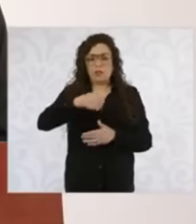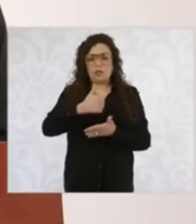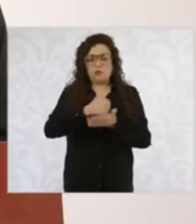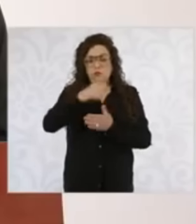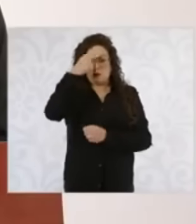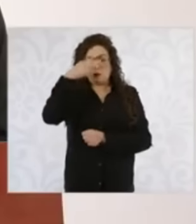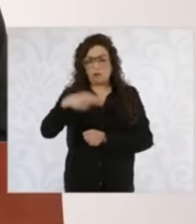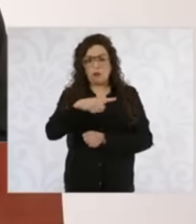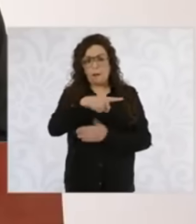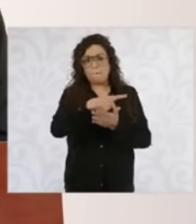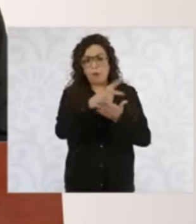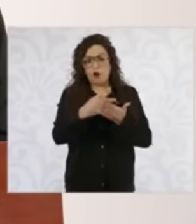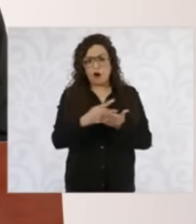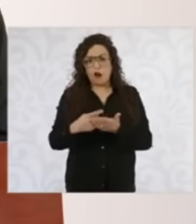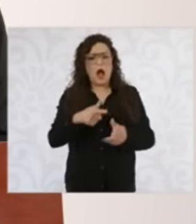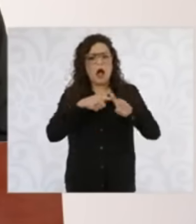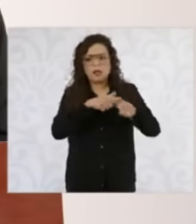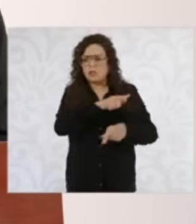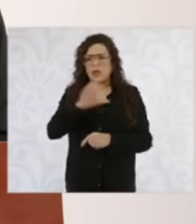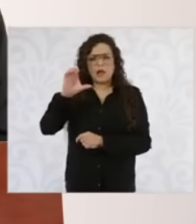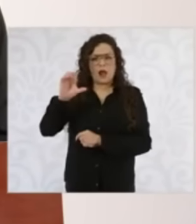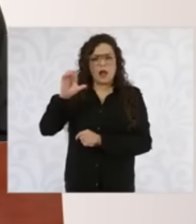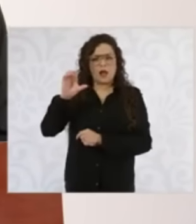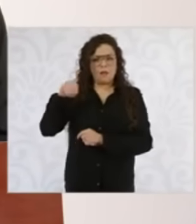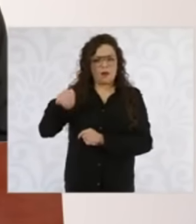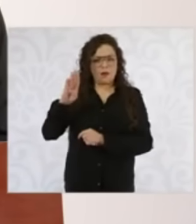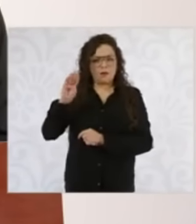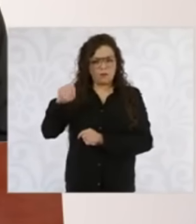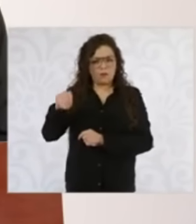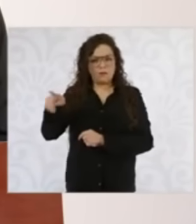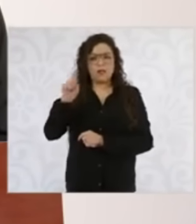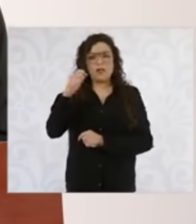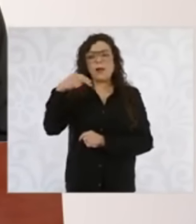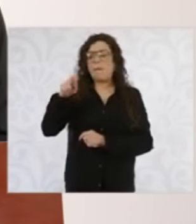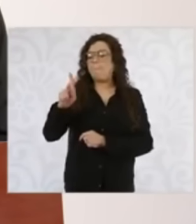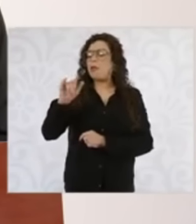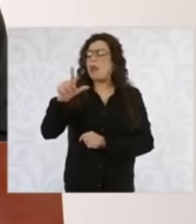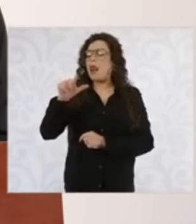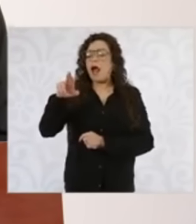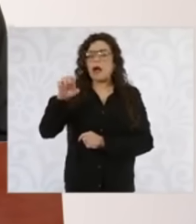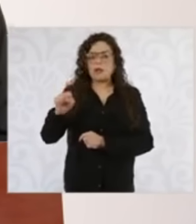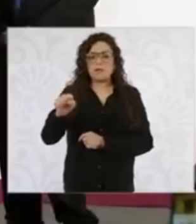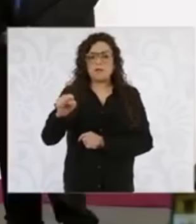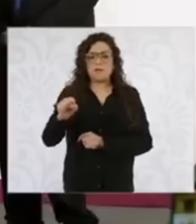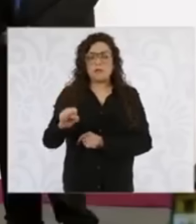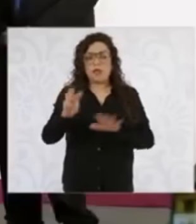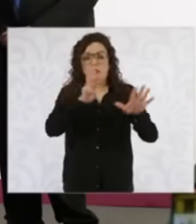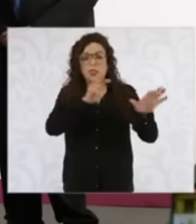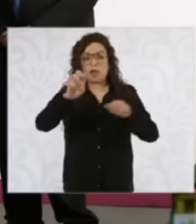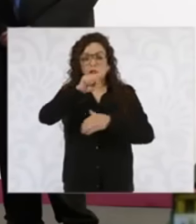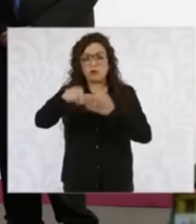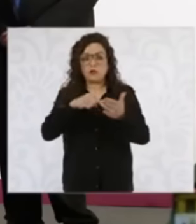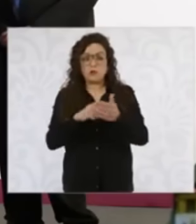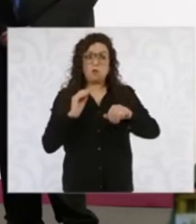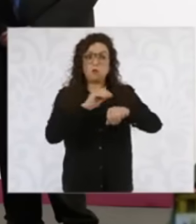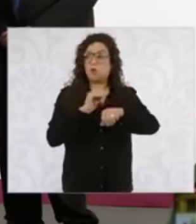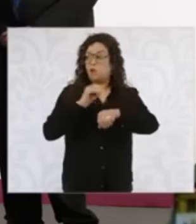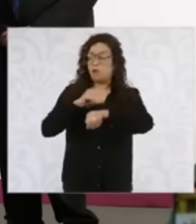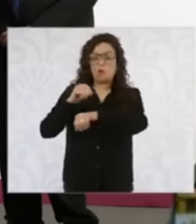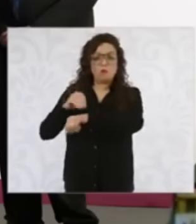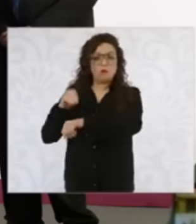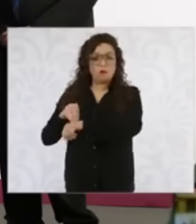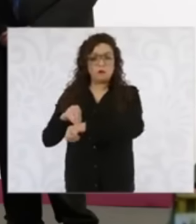con los trabajadores de confianza. ¿Se acuerdan que hablamos del 5% de reducción en el gobierno central?